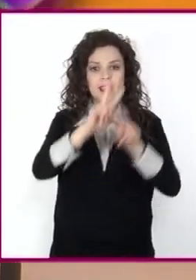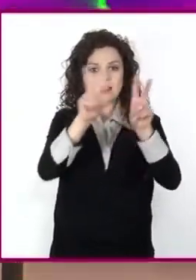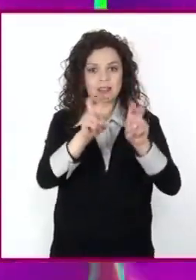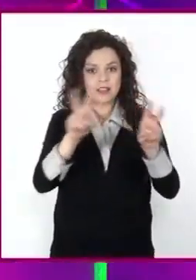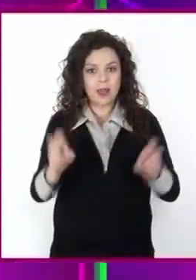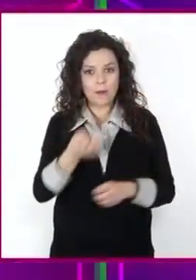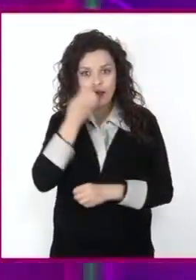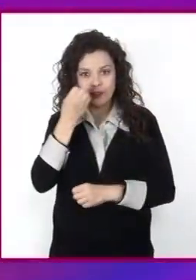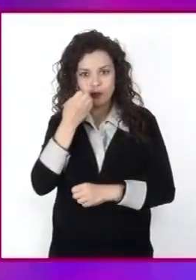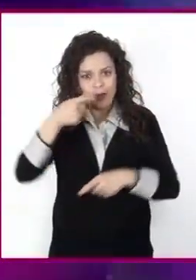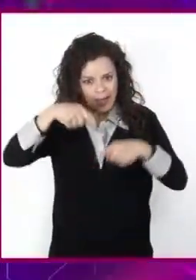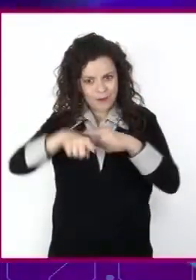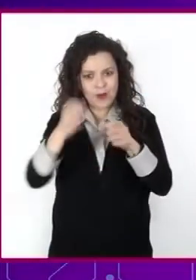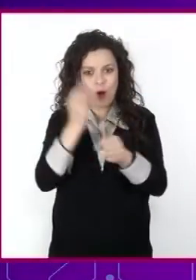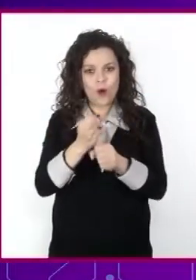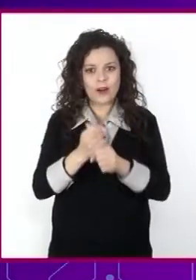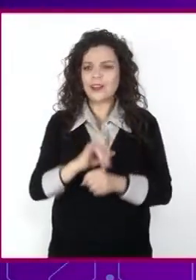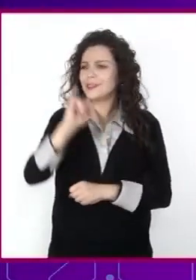¡Vamos!